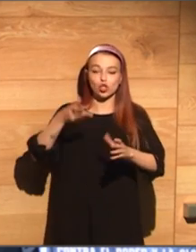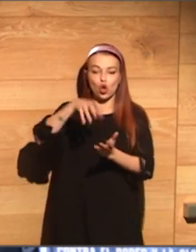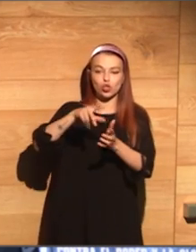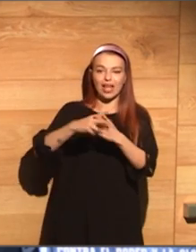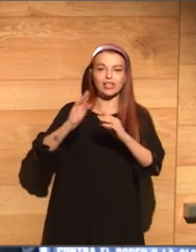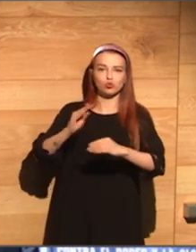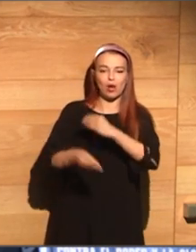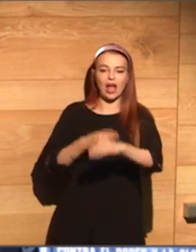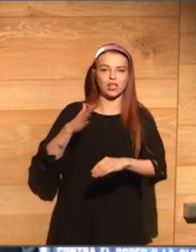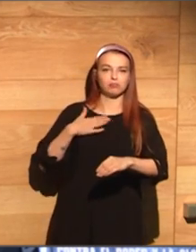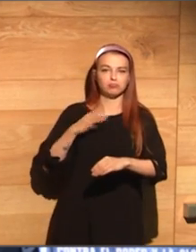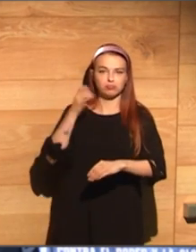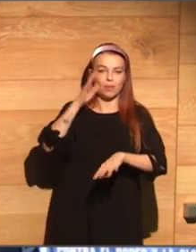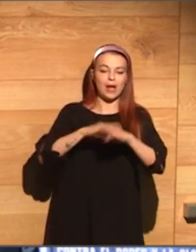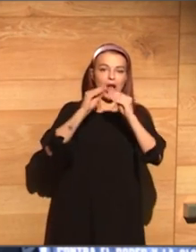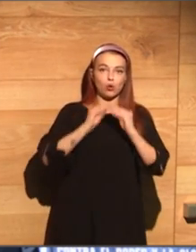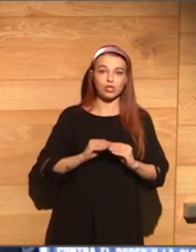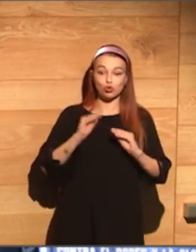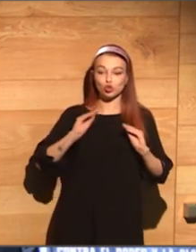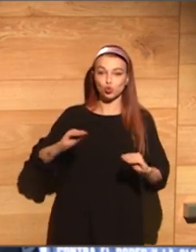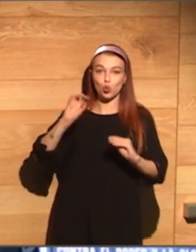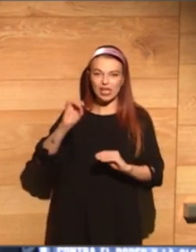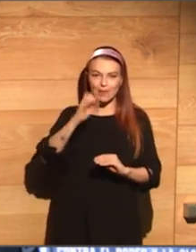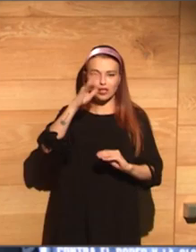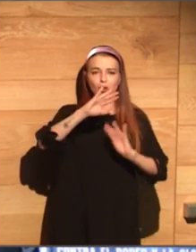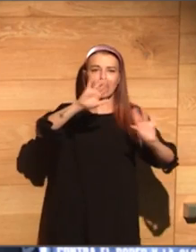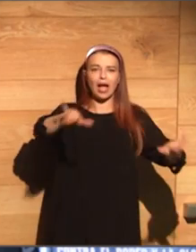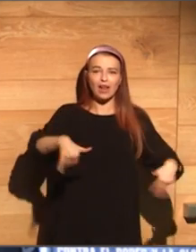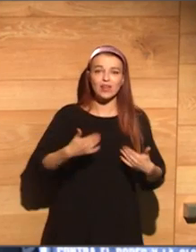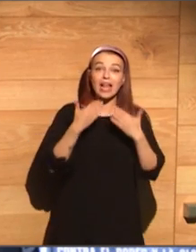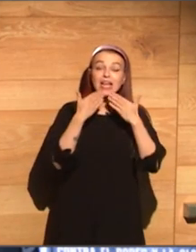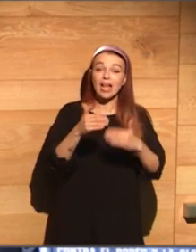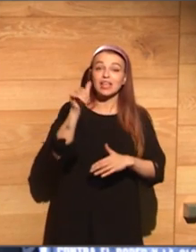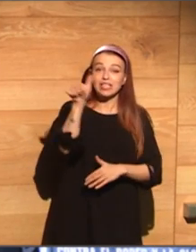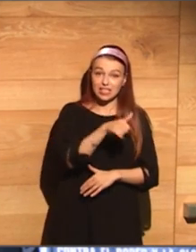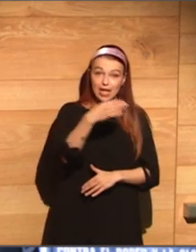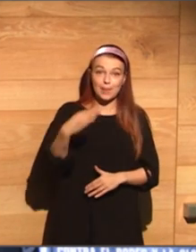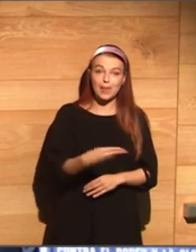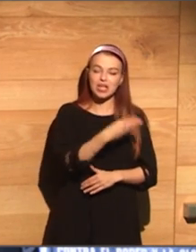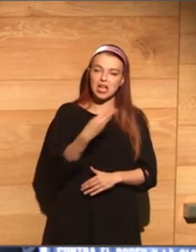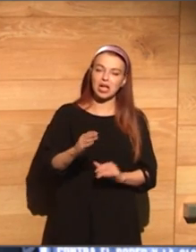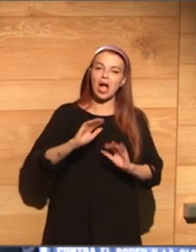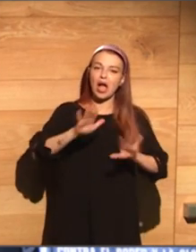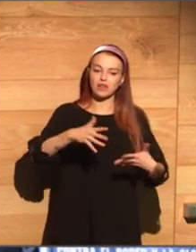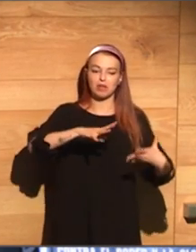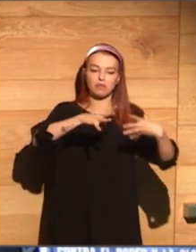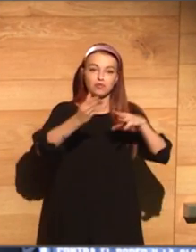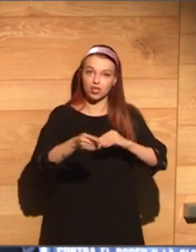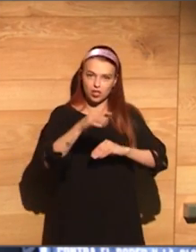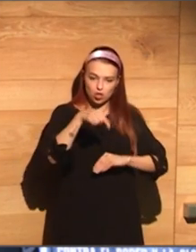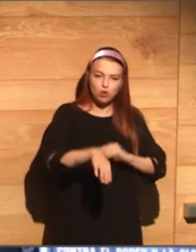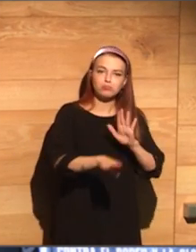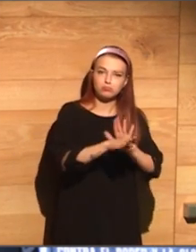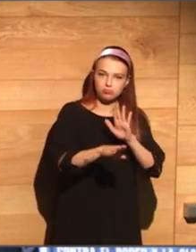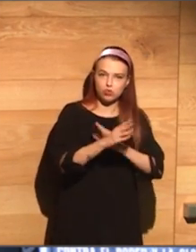las ajustan. Y de alguna manera ese invento se acabó de ajustar con el cine de Berlanga y se sigue usando ahora. Bueno, estamos